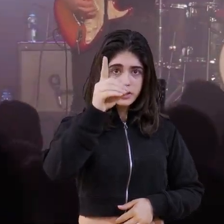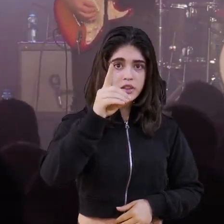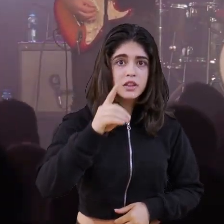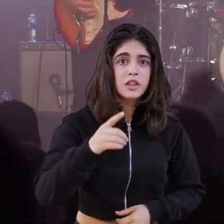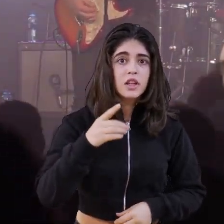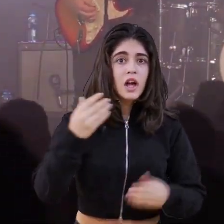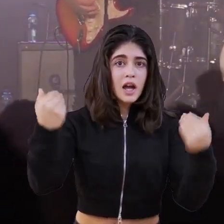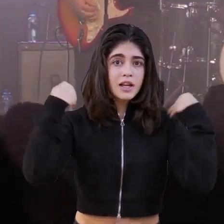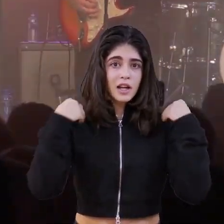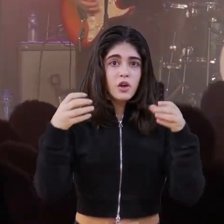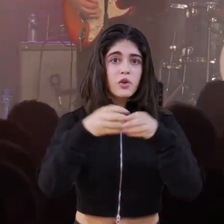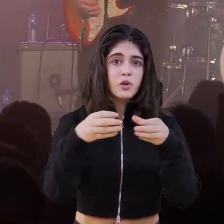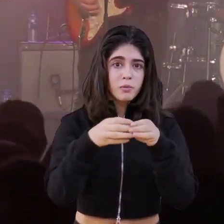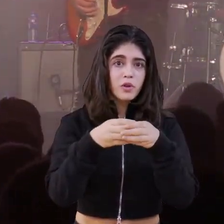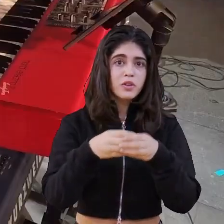XVI.